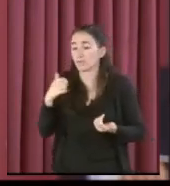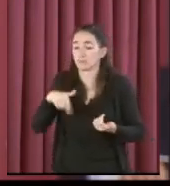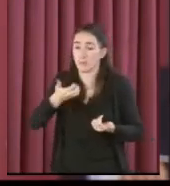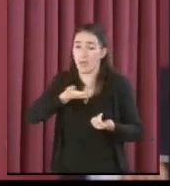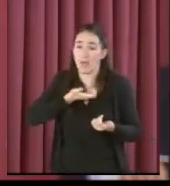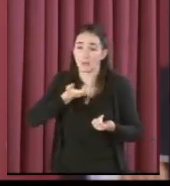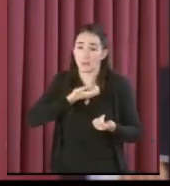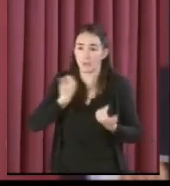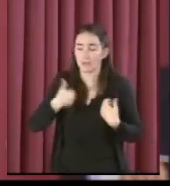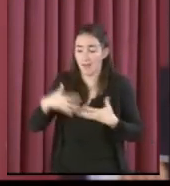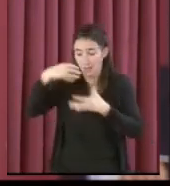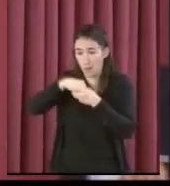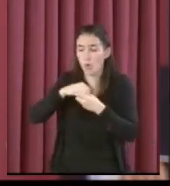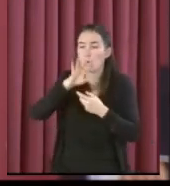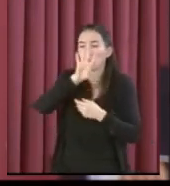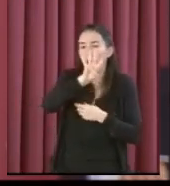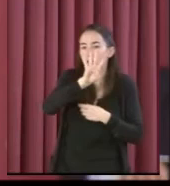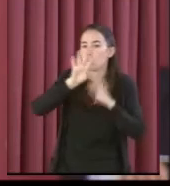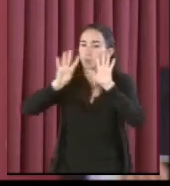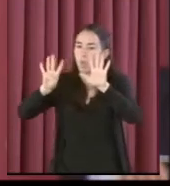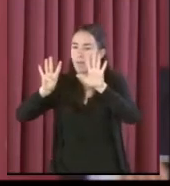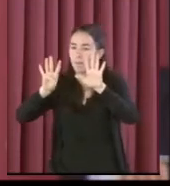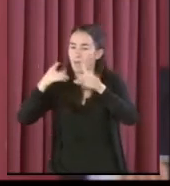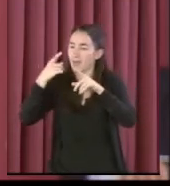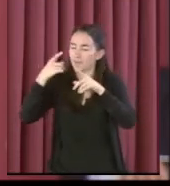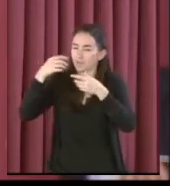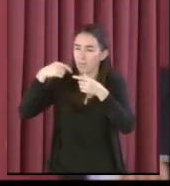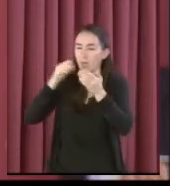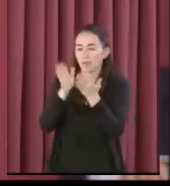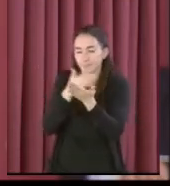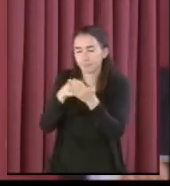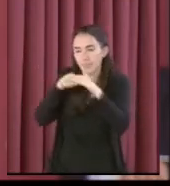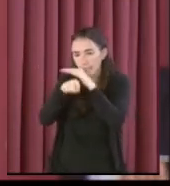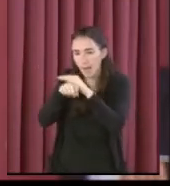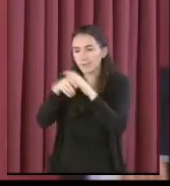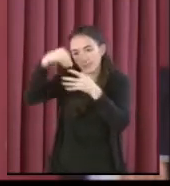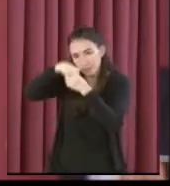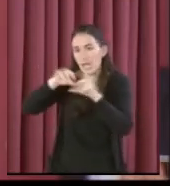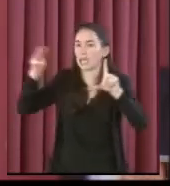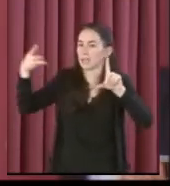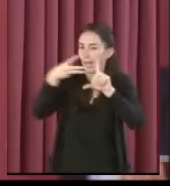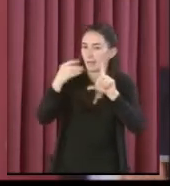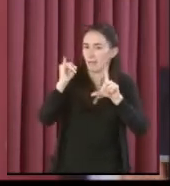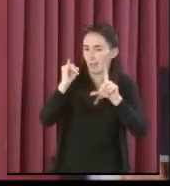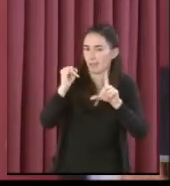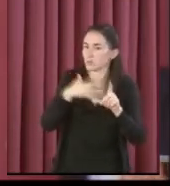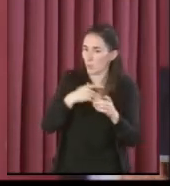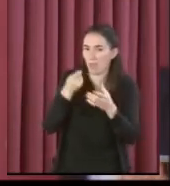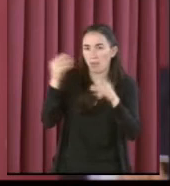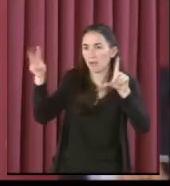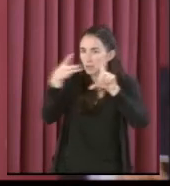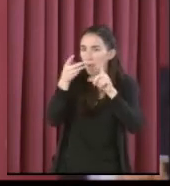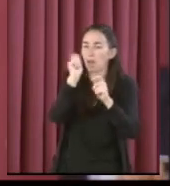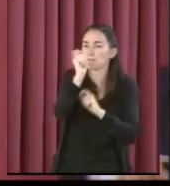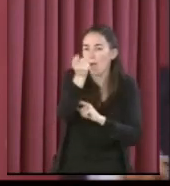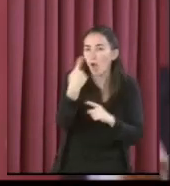son 49 los trámites online. El último servicio que se ha incorporado es la certificación de estar al corriente de pagos. Y en breve,